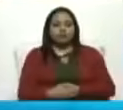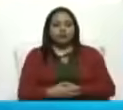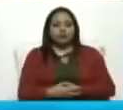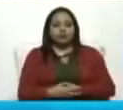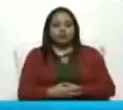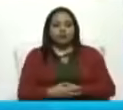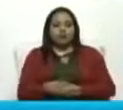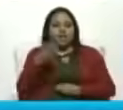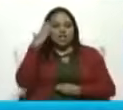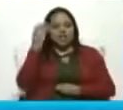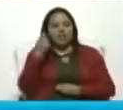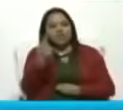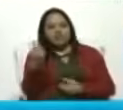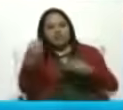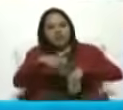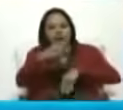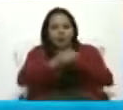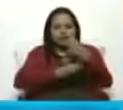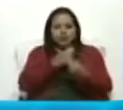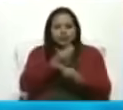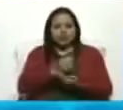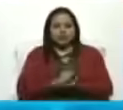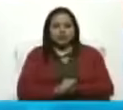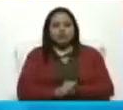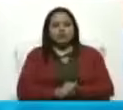Sé que falta mucho por hacer,